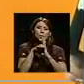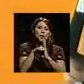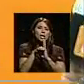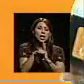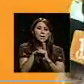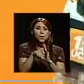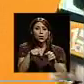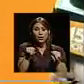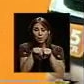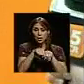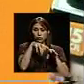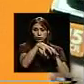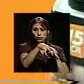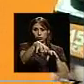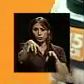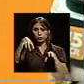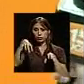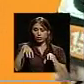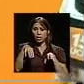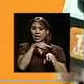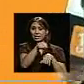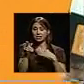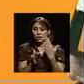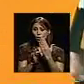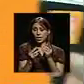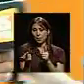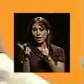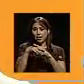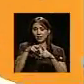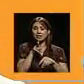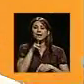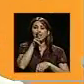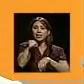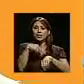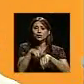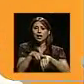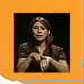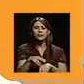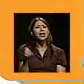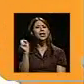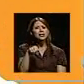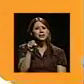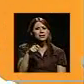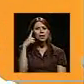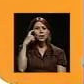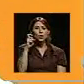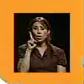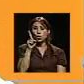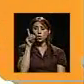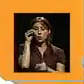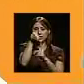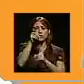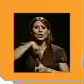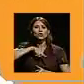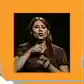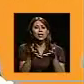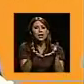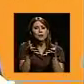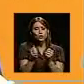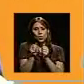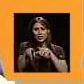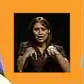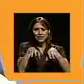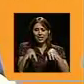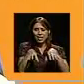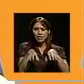en los módulos, son aplicables a la realidad nacional? Sí, porque uno de los objetivos que perseguimos con esta actividad es que